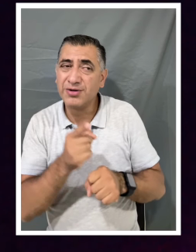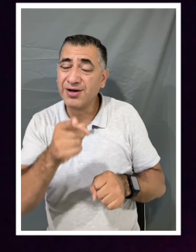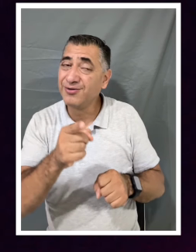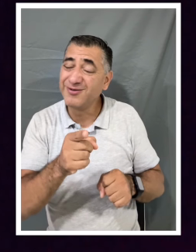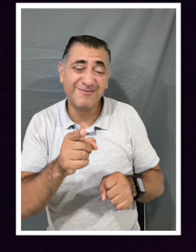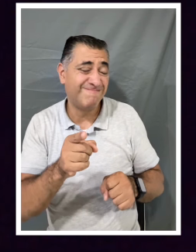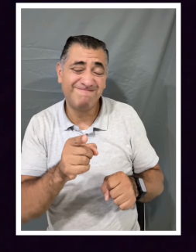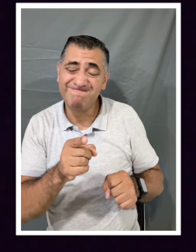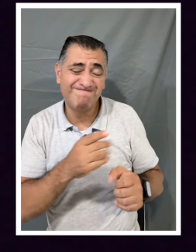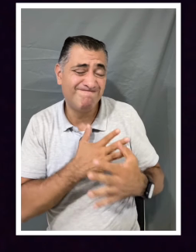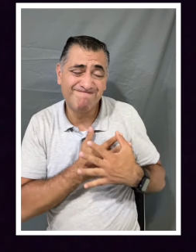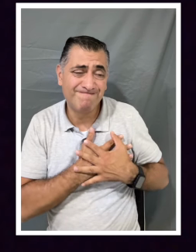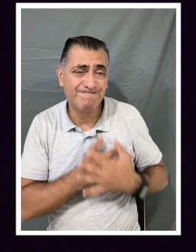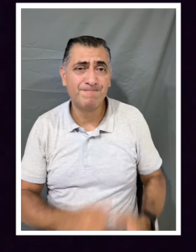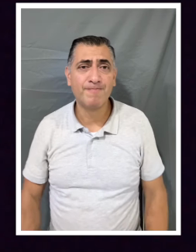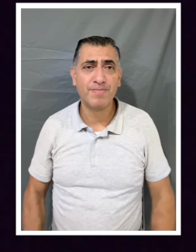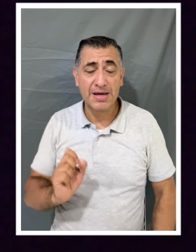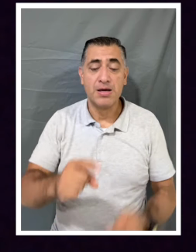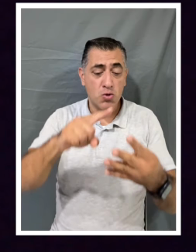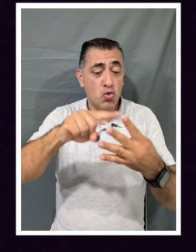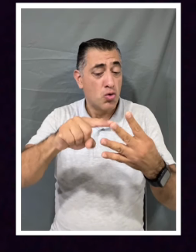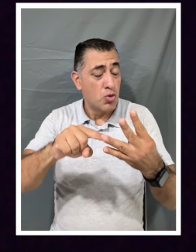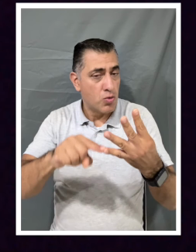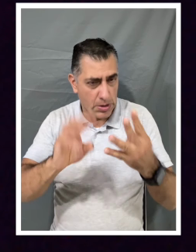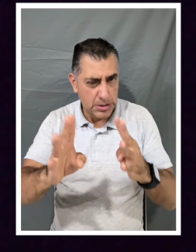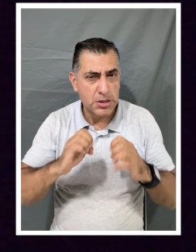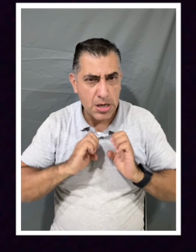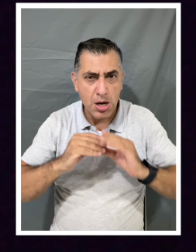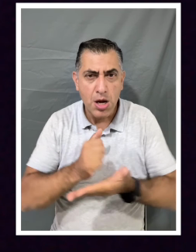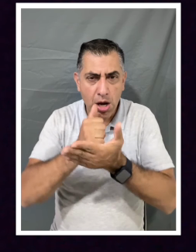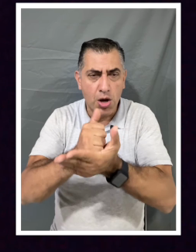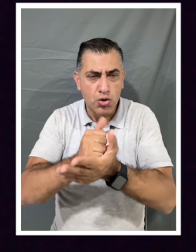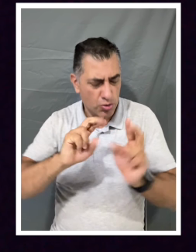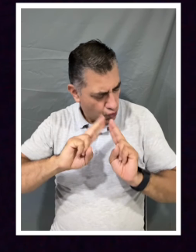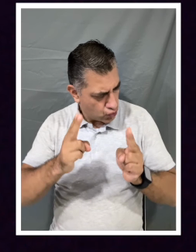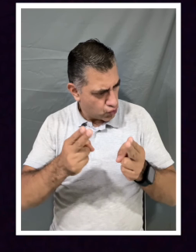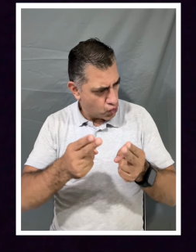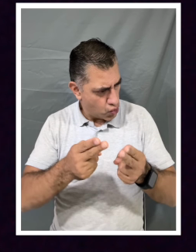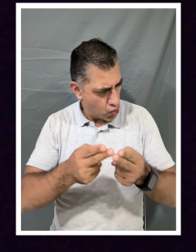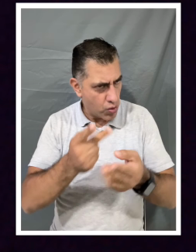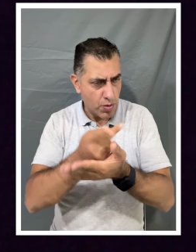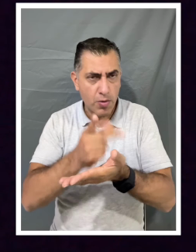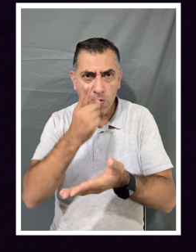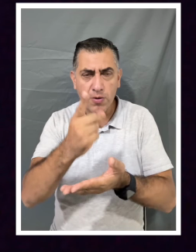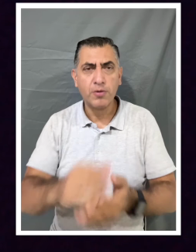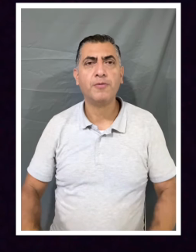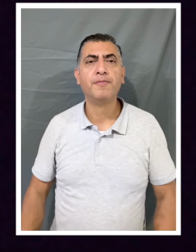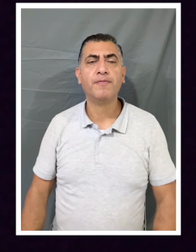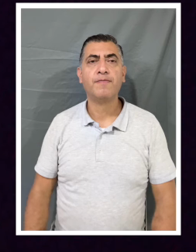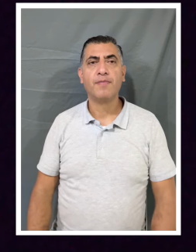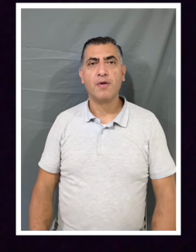fácil de amar estas cuatro características nos van a ayudar a mantener la unidad las menciona el apóstol Pablo versículos